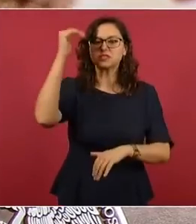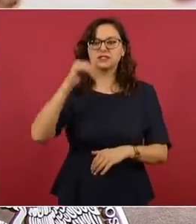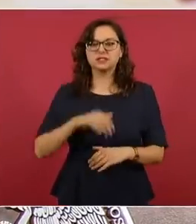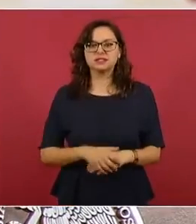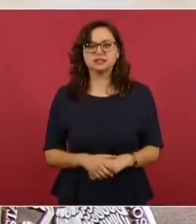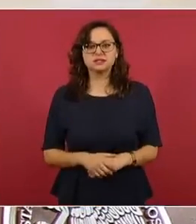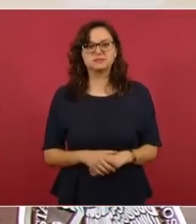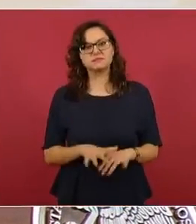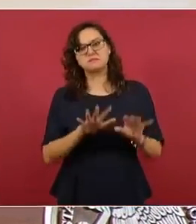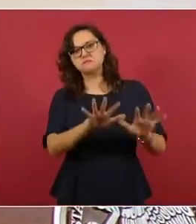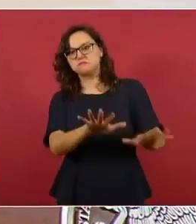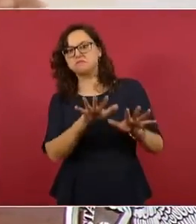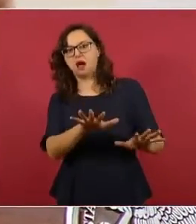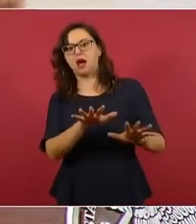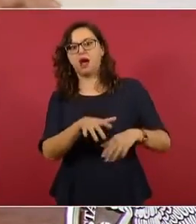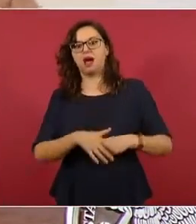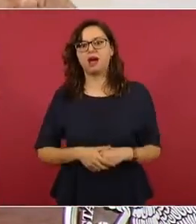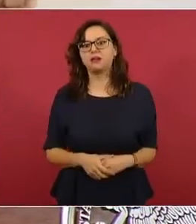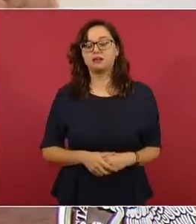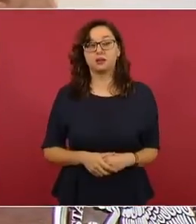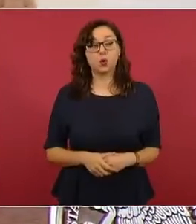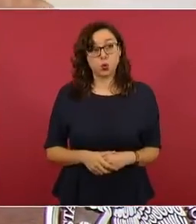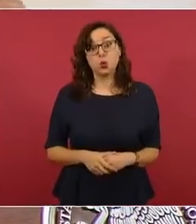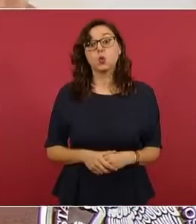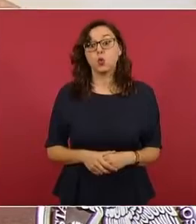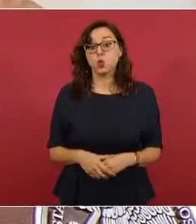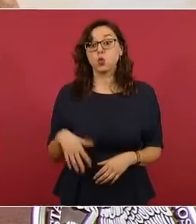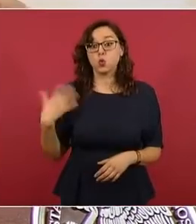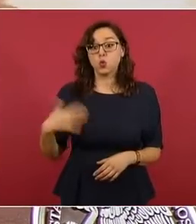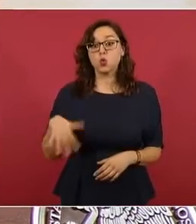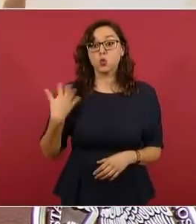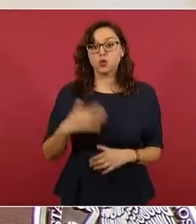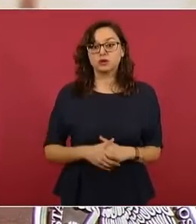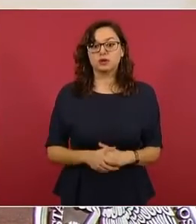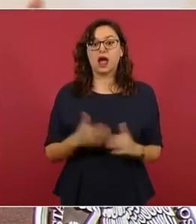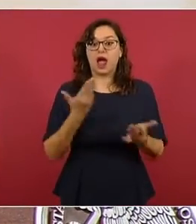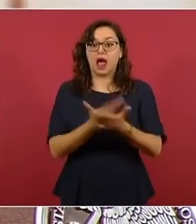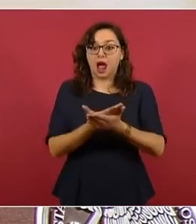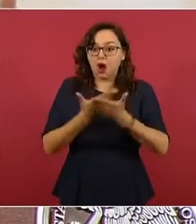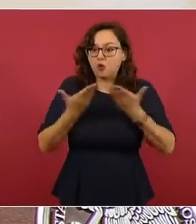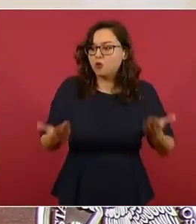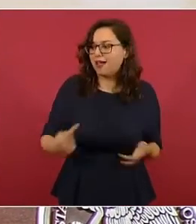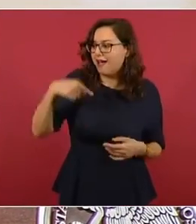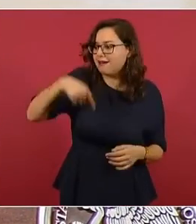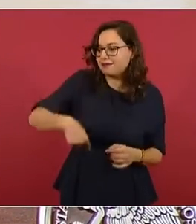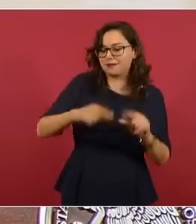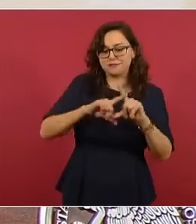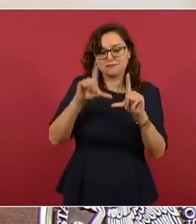es una de las obras más importantes que se ha construido en el mundo